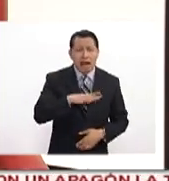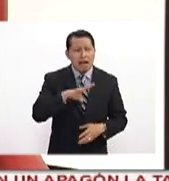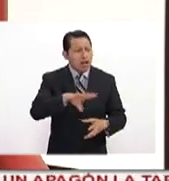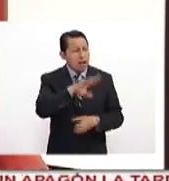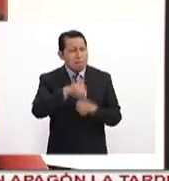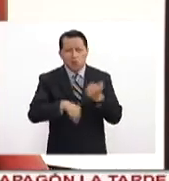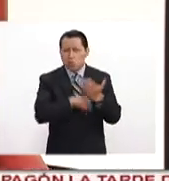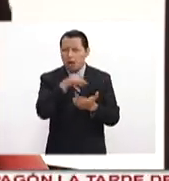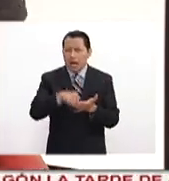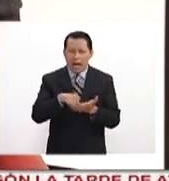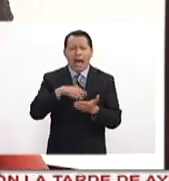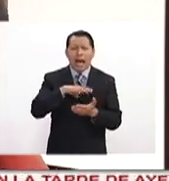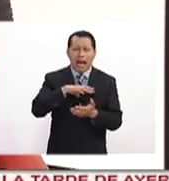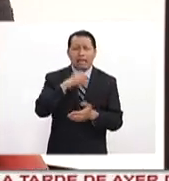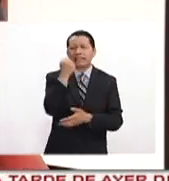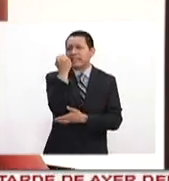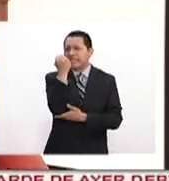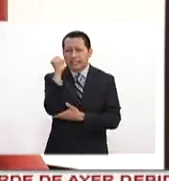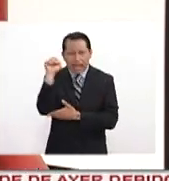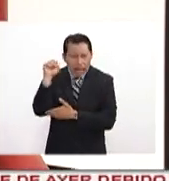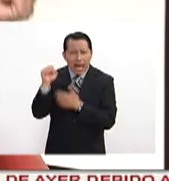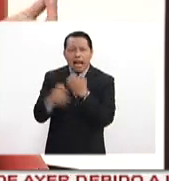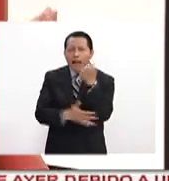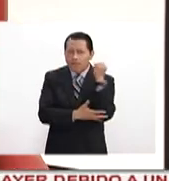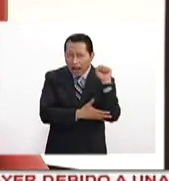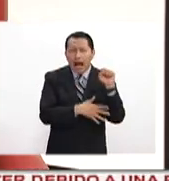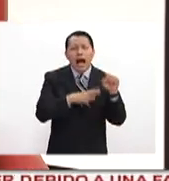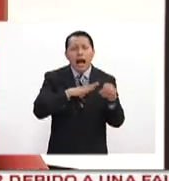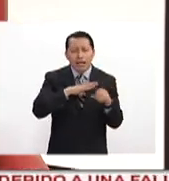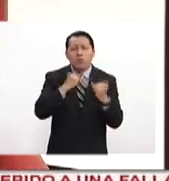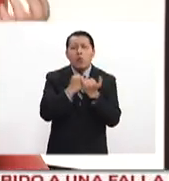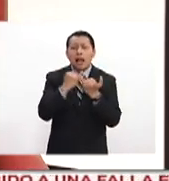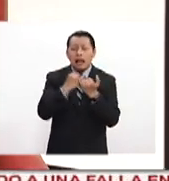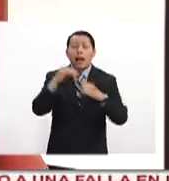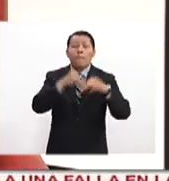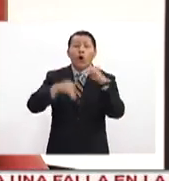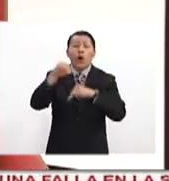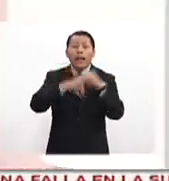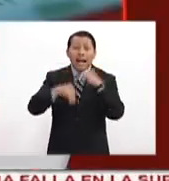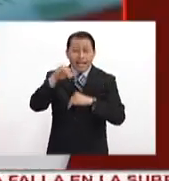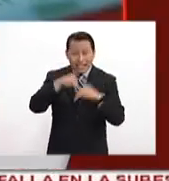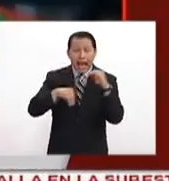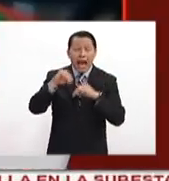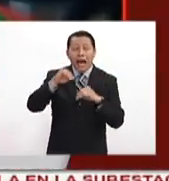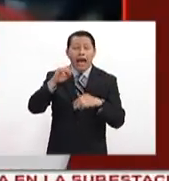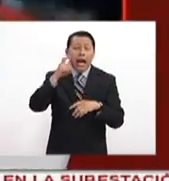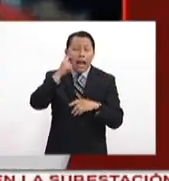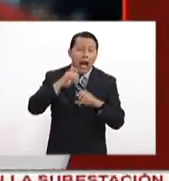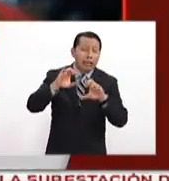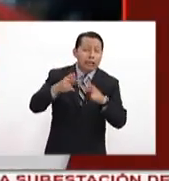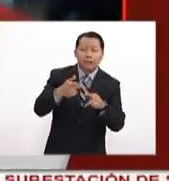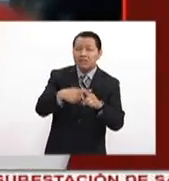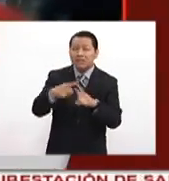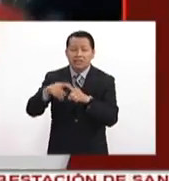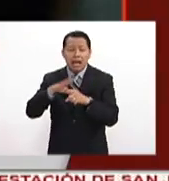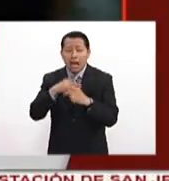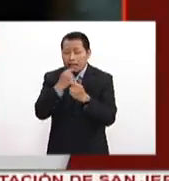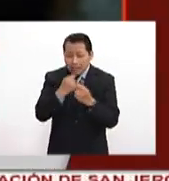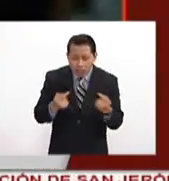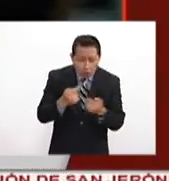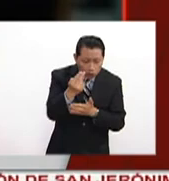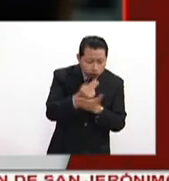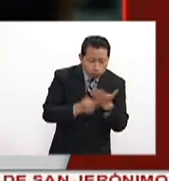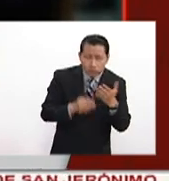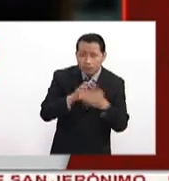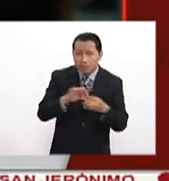llegamos a la selva, llegamos a las escuelas en la Sierra de Guerrero, por ejemplo, de Chiapas. Hemos tenido niños que nos cuentan a través de sus